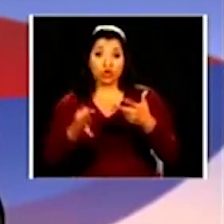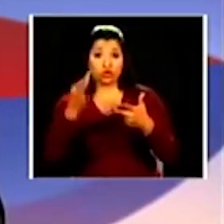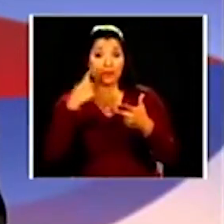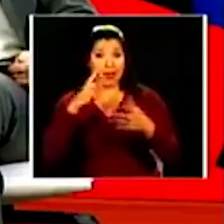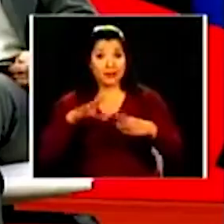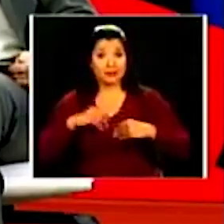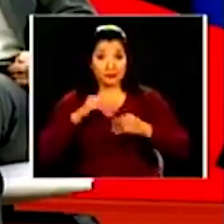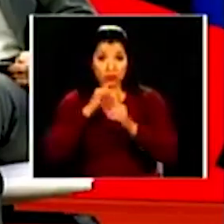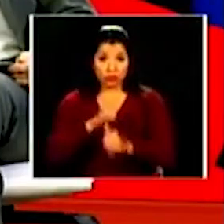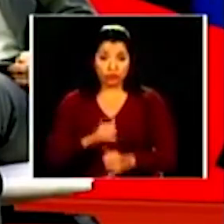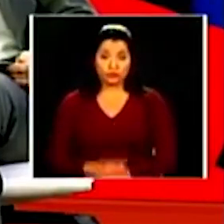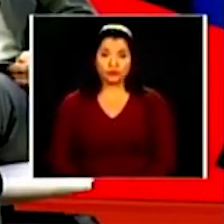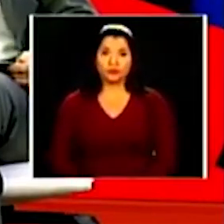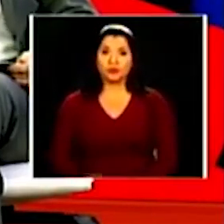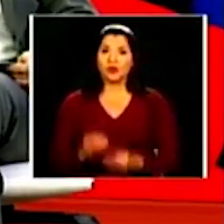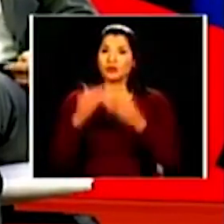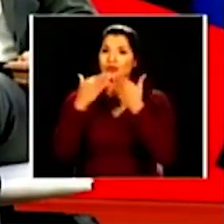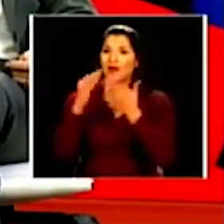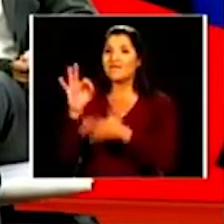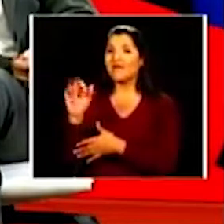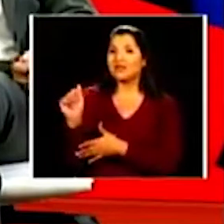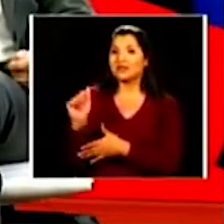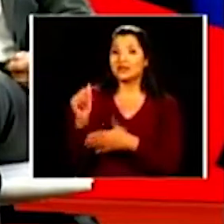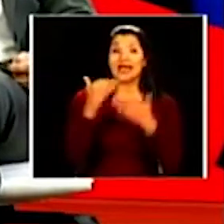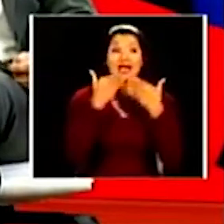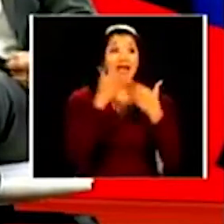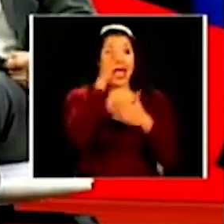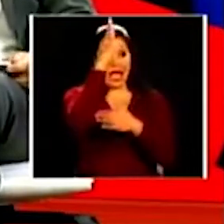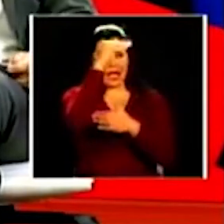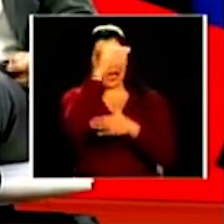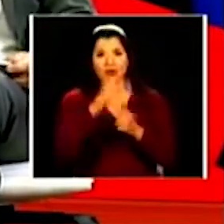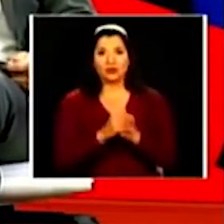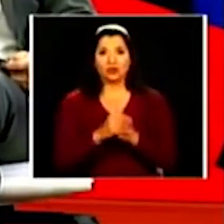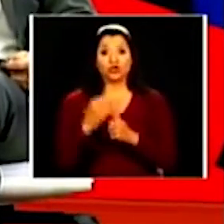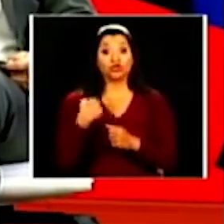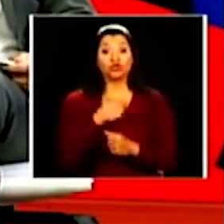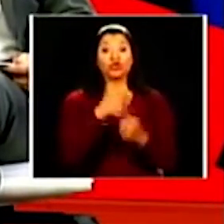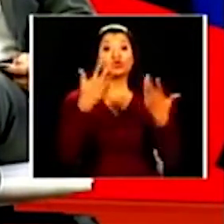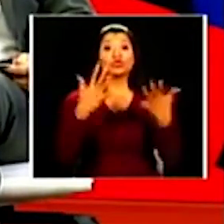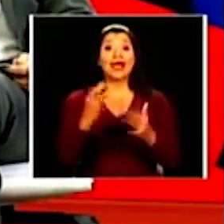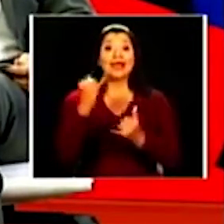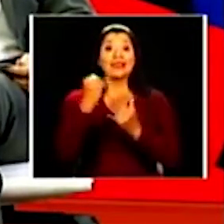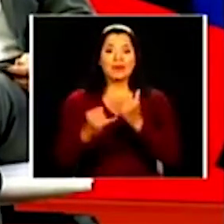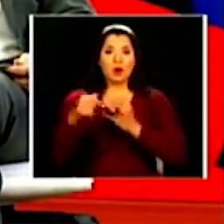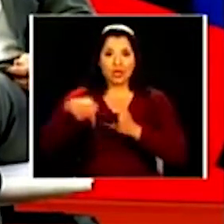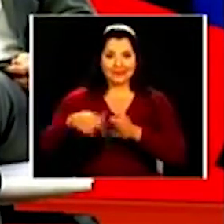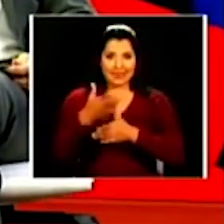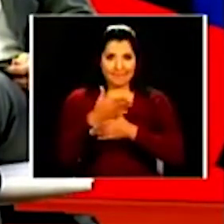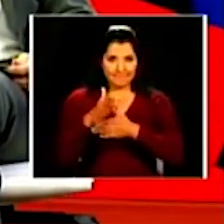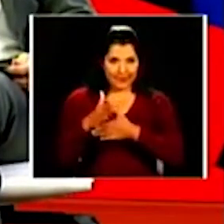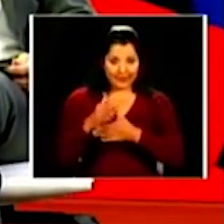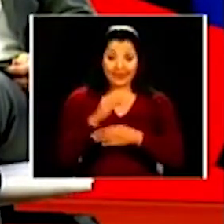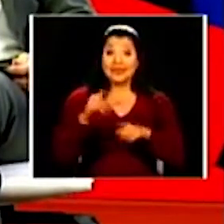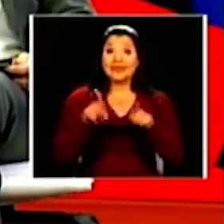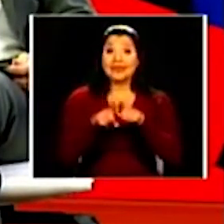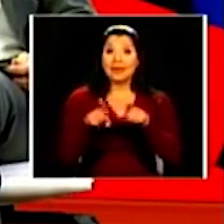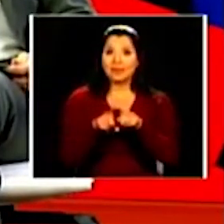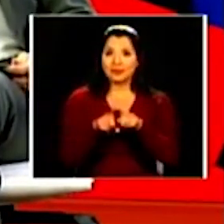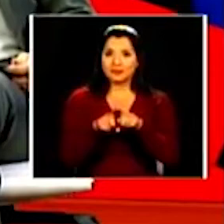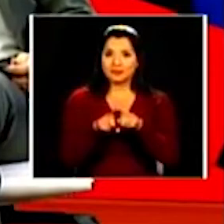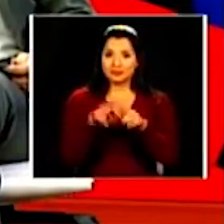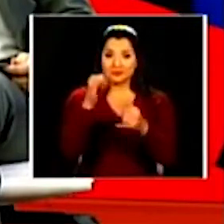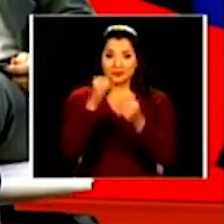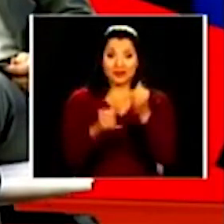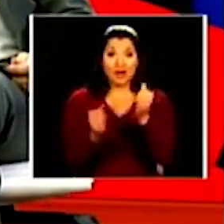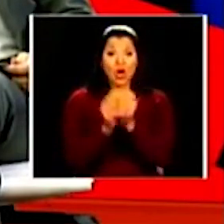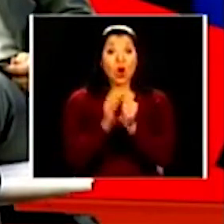denuncias. Muchas gracias, don Fabricio. Muchas gracias, don Carlos. Hemos terminado este segmento y además hemos terminado con las